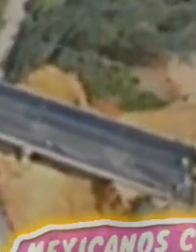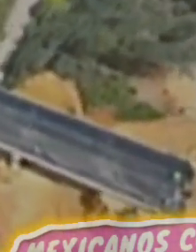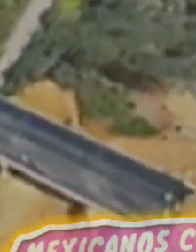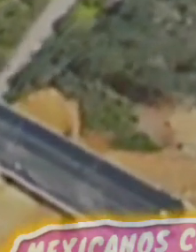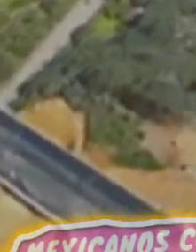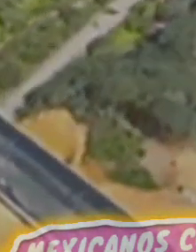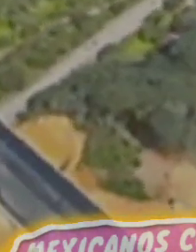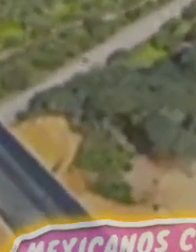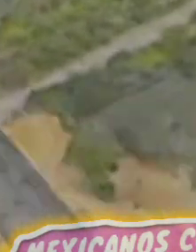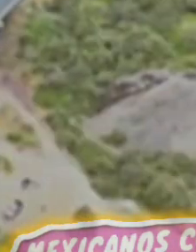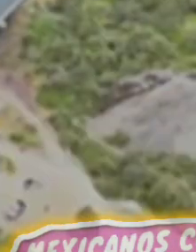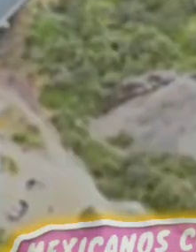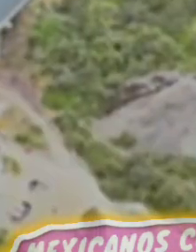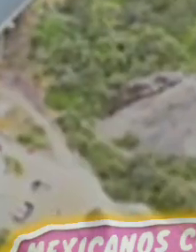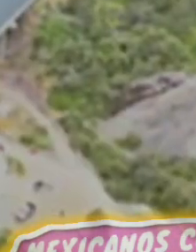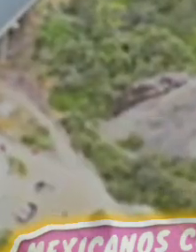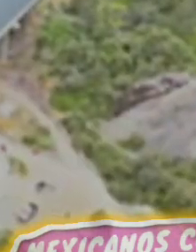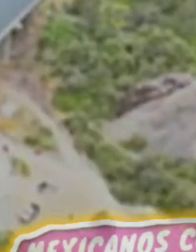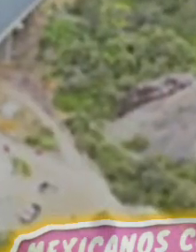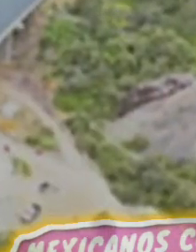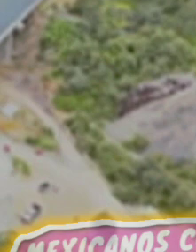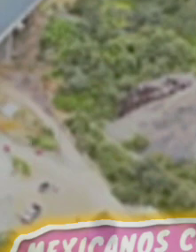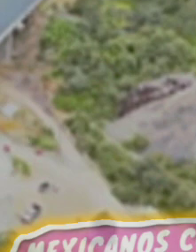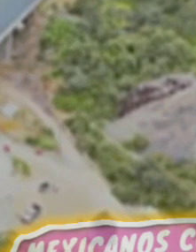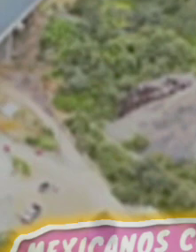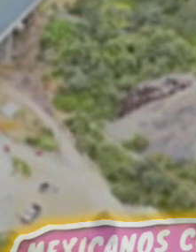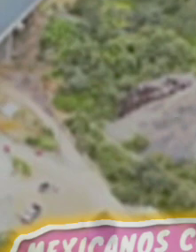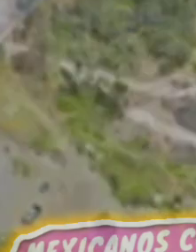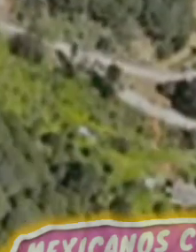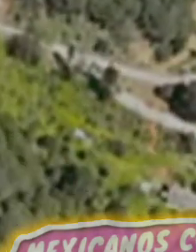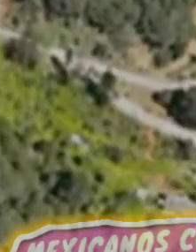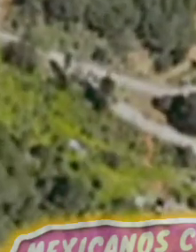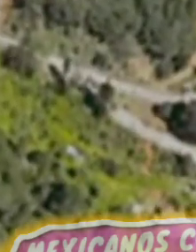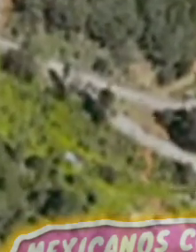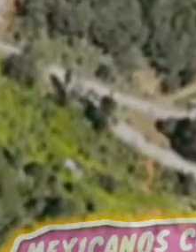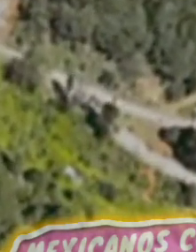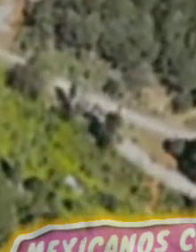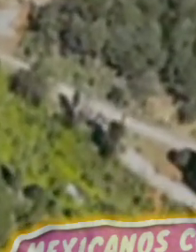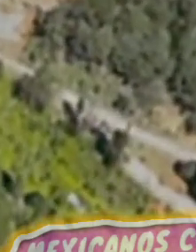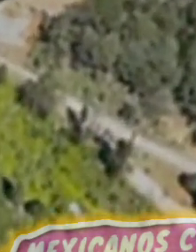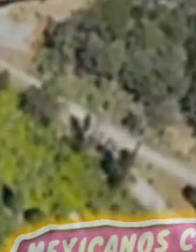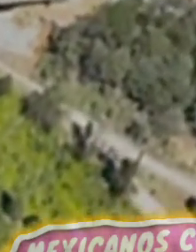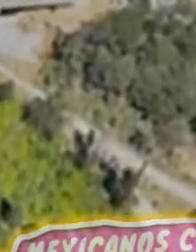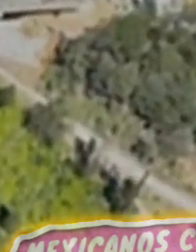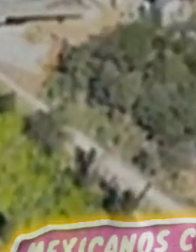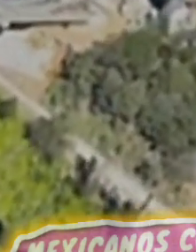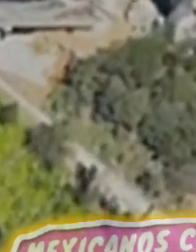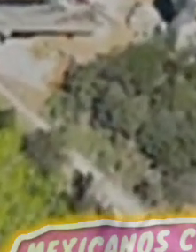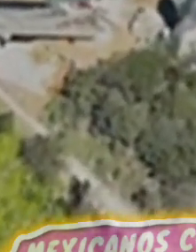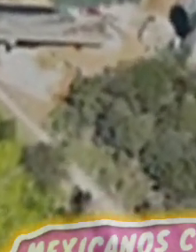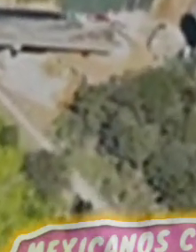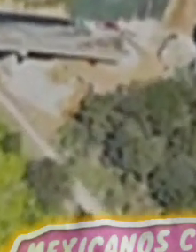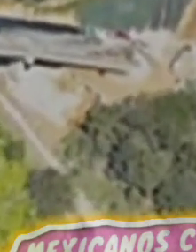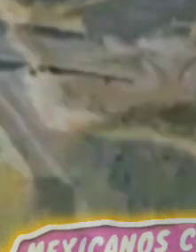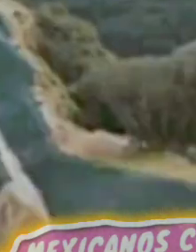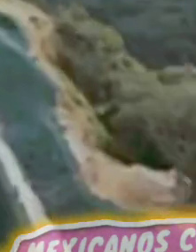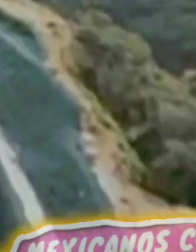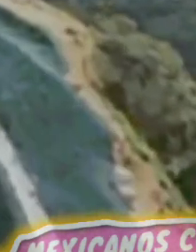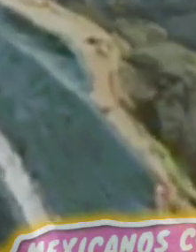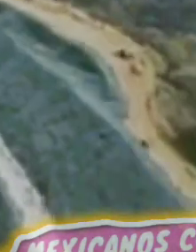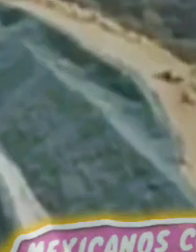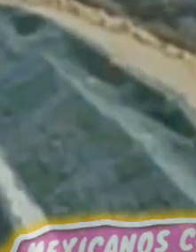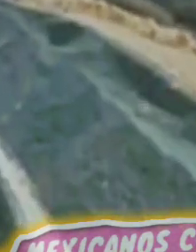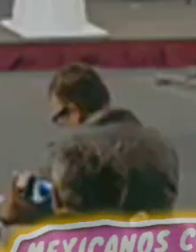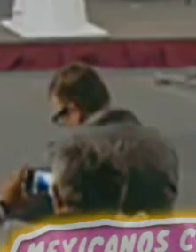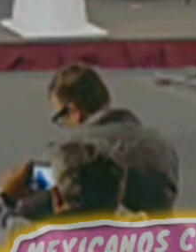puentes, ya de los 6 viaductos hay 4 concluidos y 2 están en